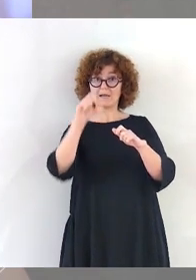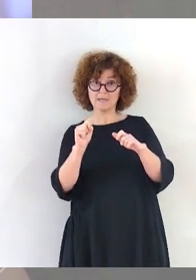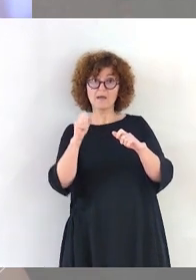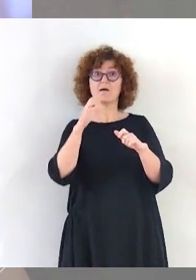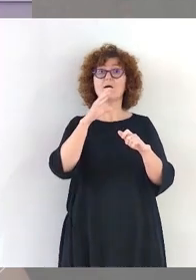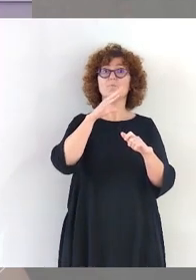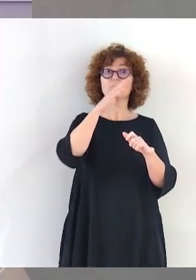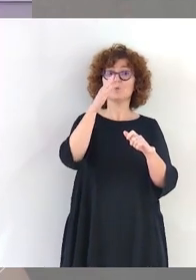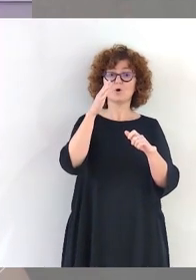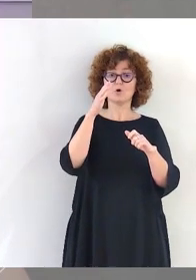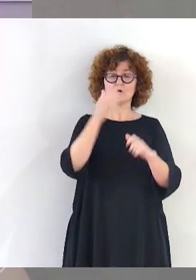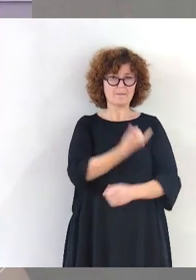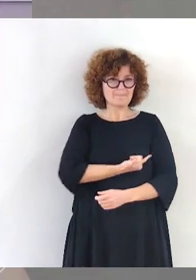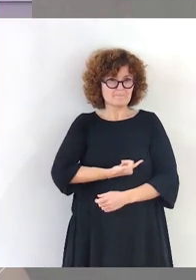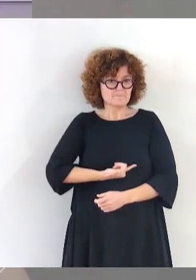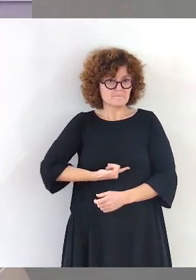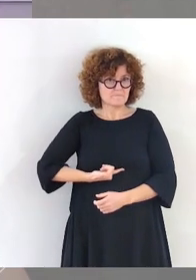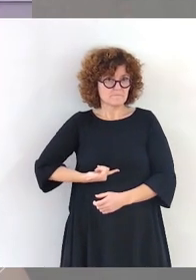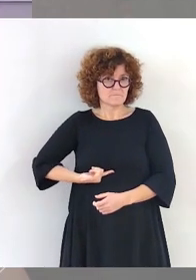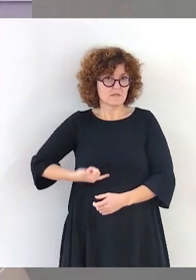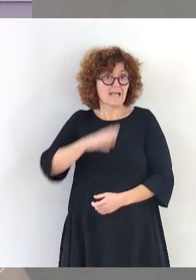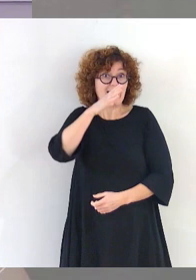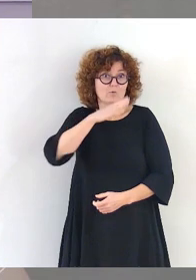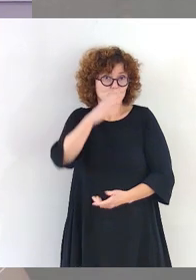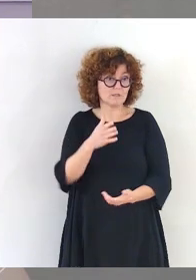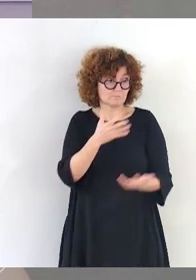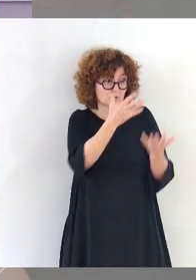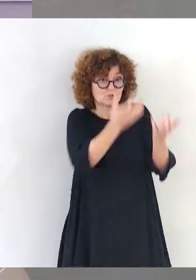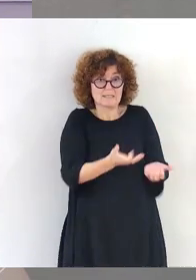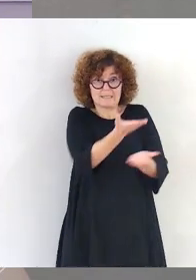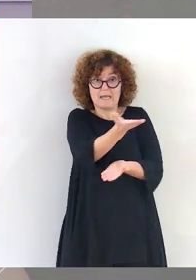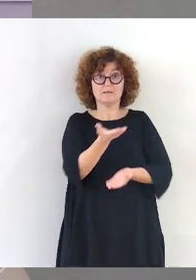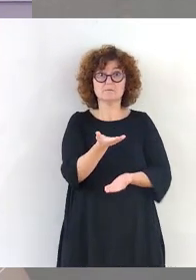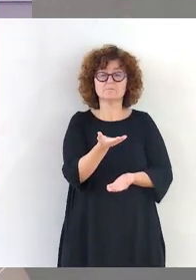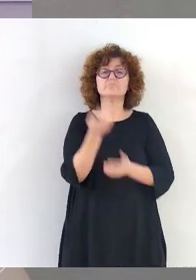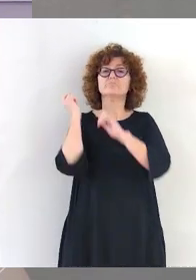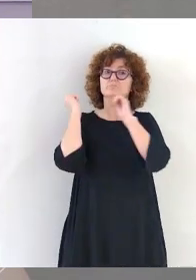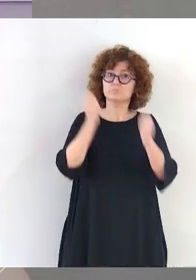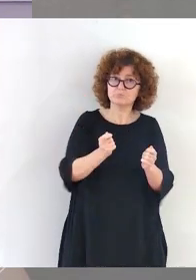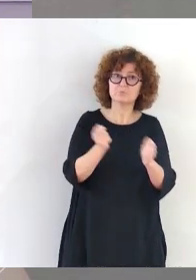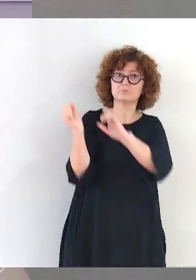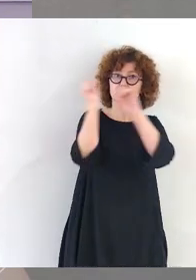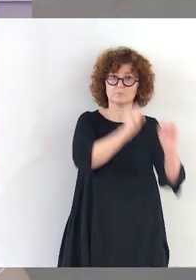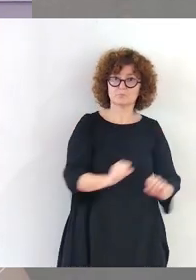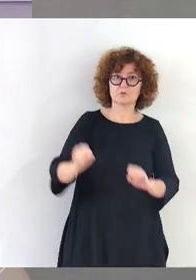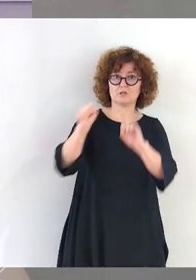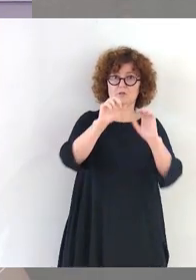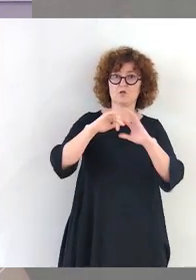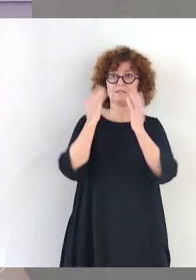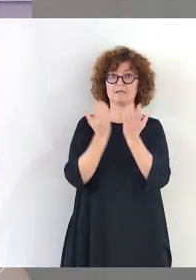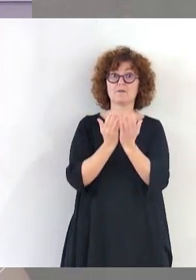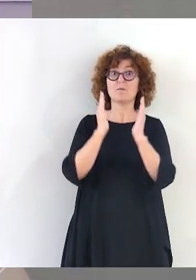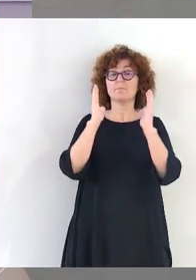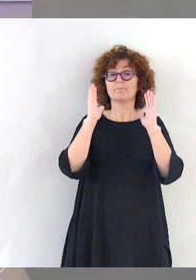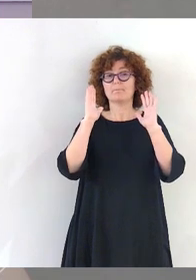las debido a las hambrunas que eran causas por la sequía y se les otorgó cierta protección internacional Pero bueno todavía